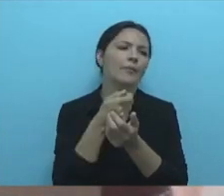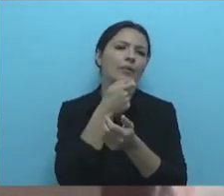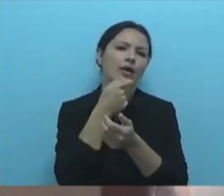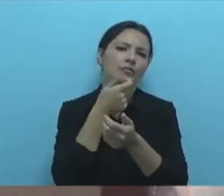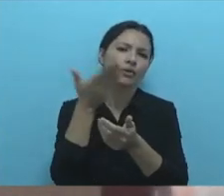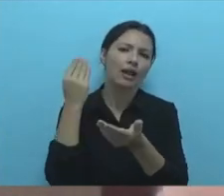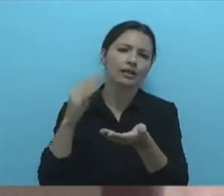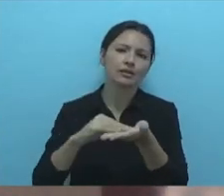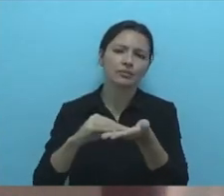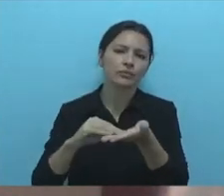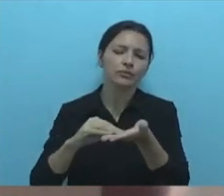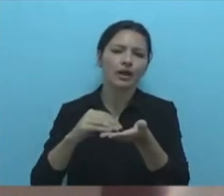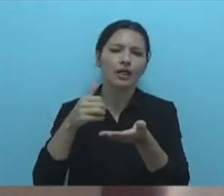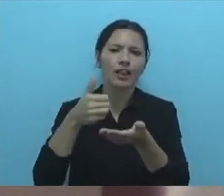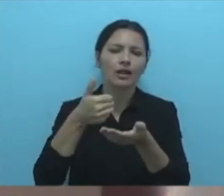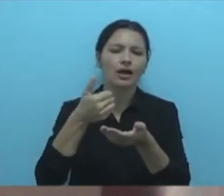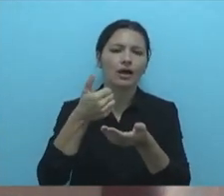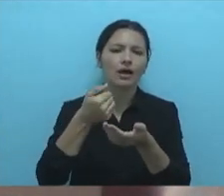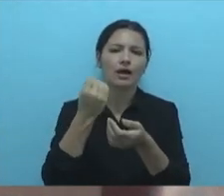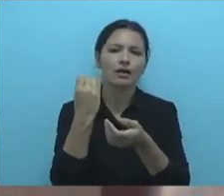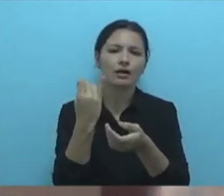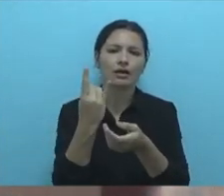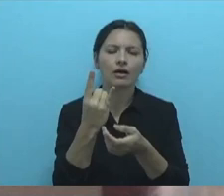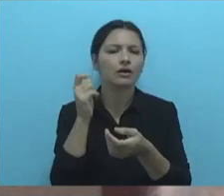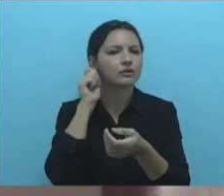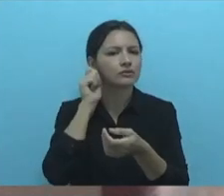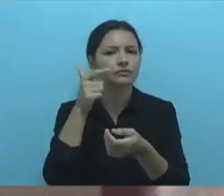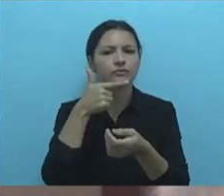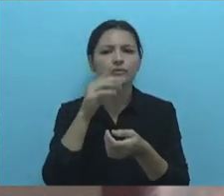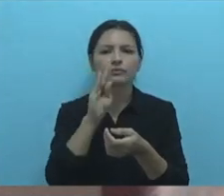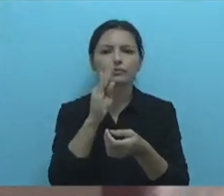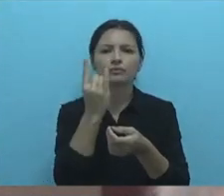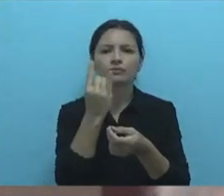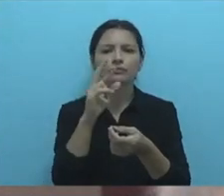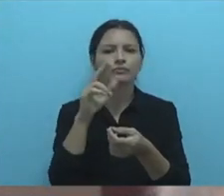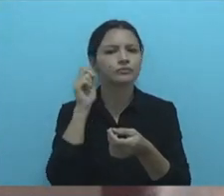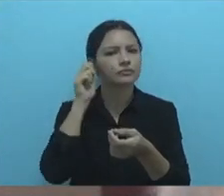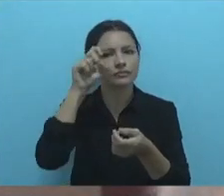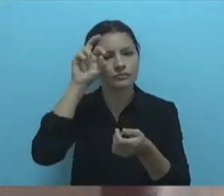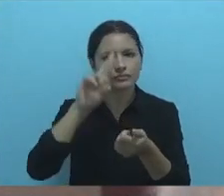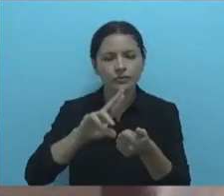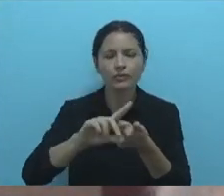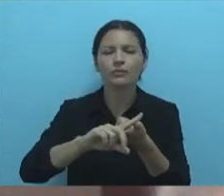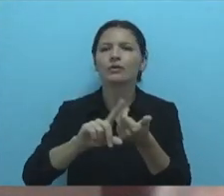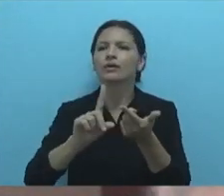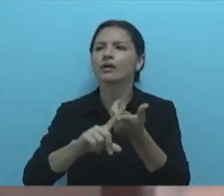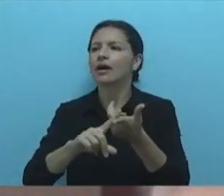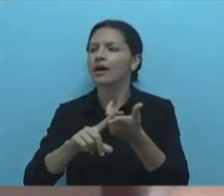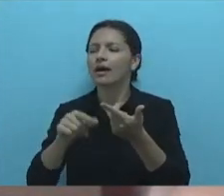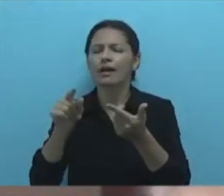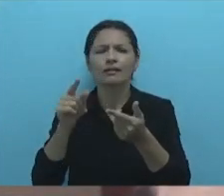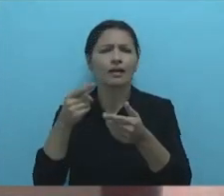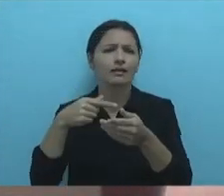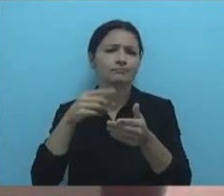a Rubén justiniani en el Congreso Nacional impulsar la ley de matrimonio igualitario la ley de identidad de género cuando